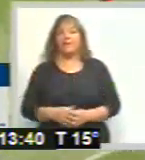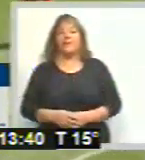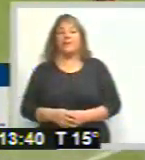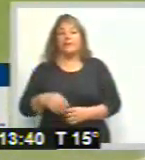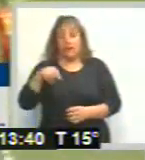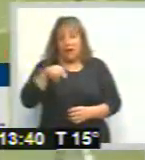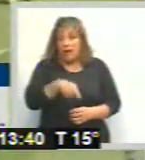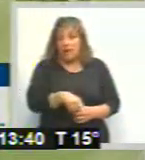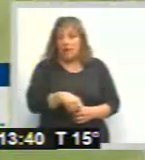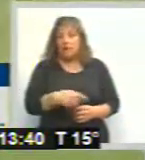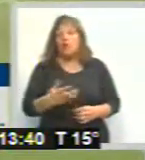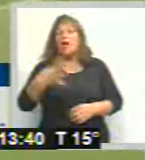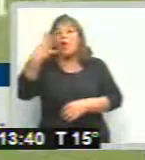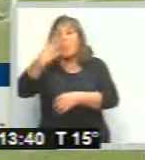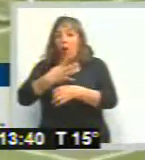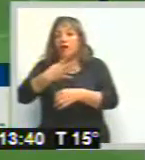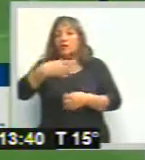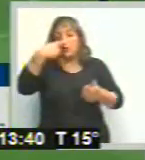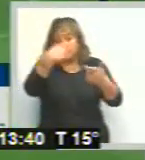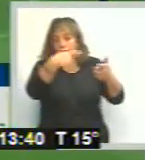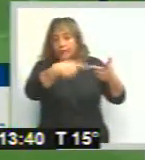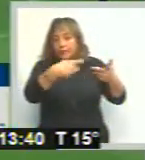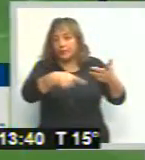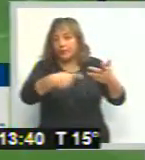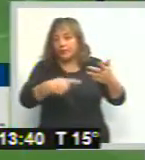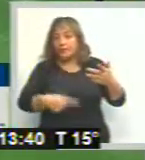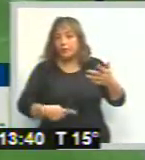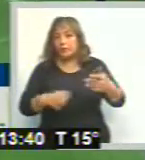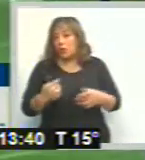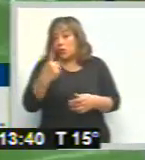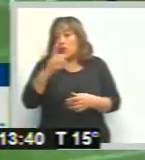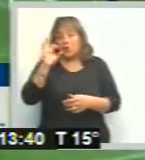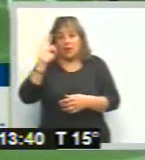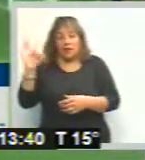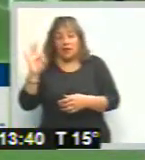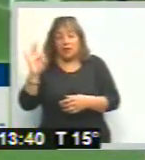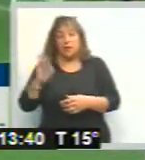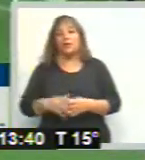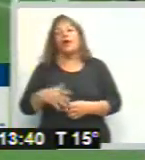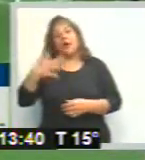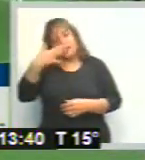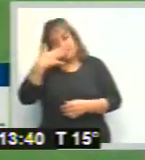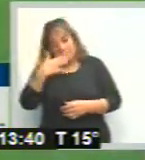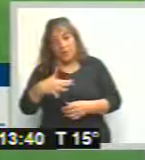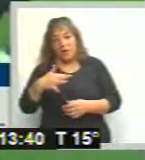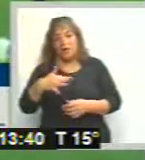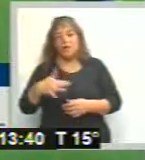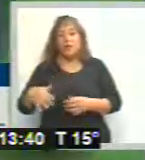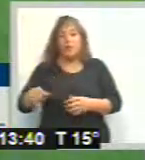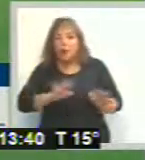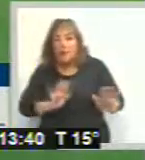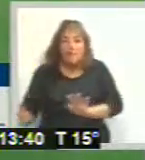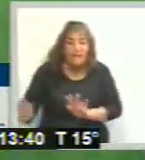Esto sucedía en cuartos de final, el 1-0 y la gran victoria. Después llegaba la definición por